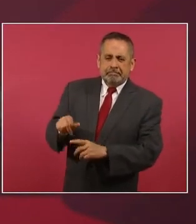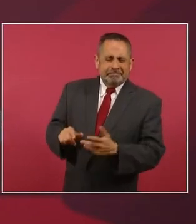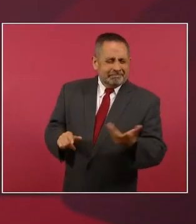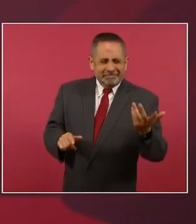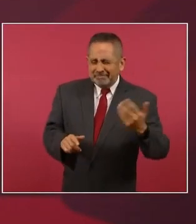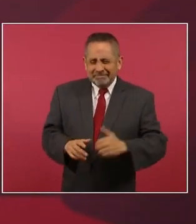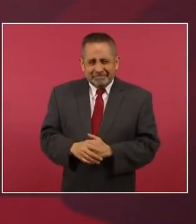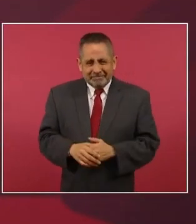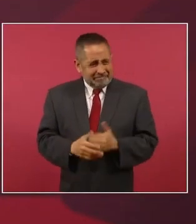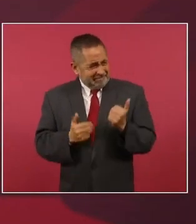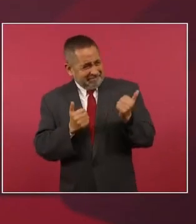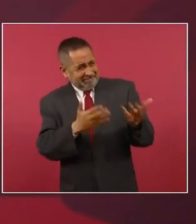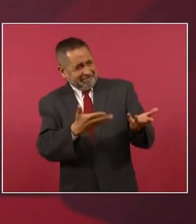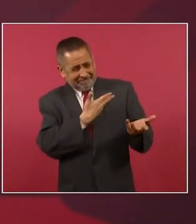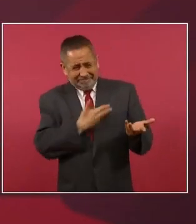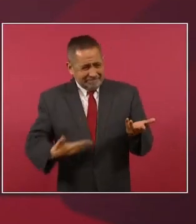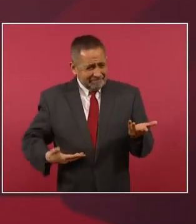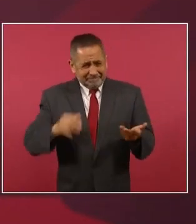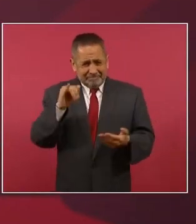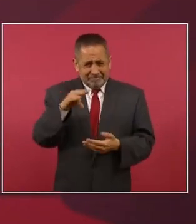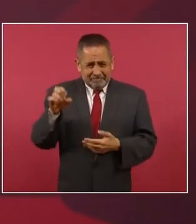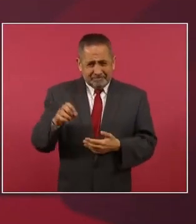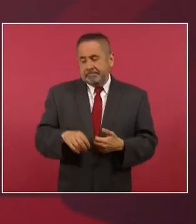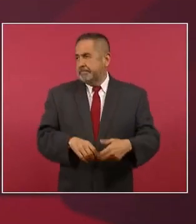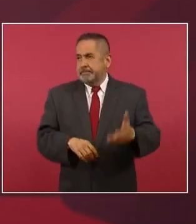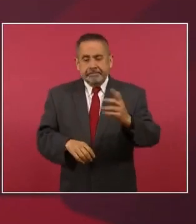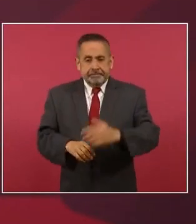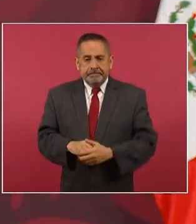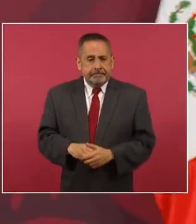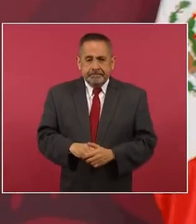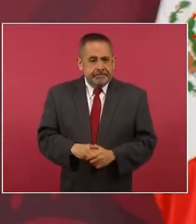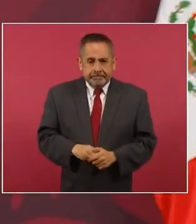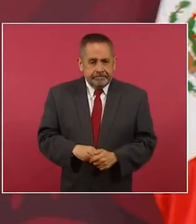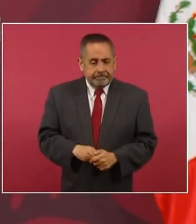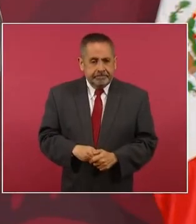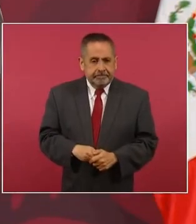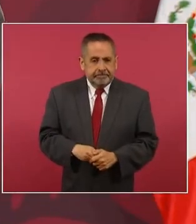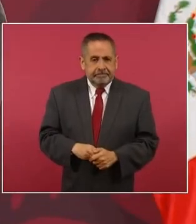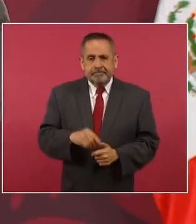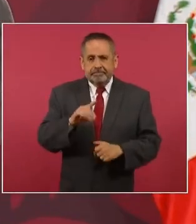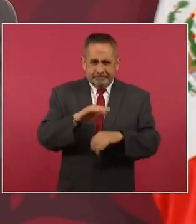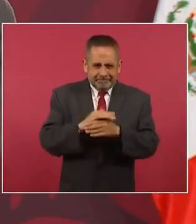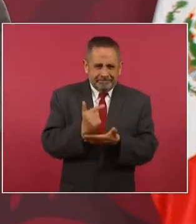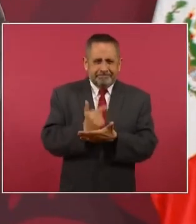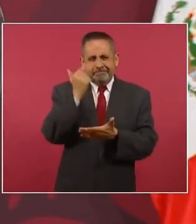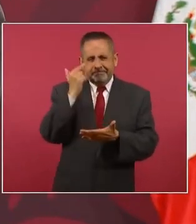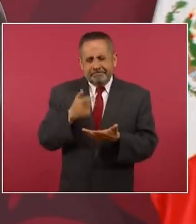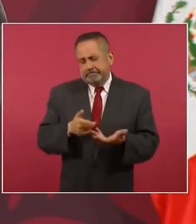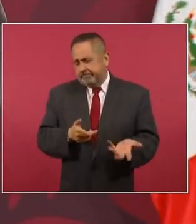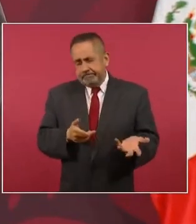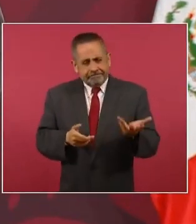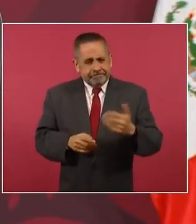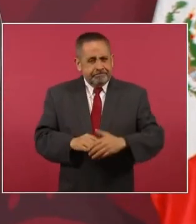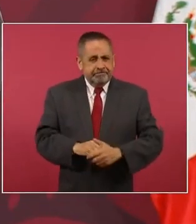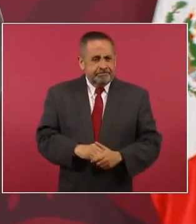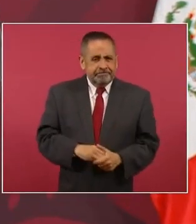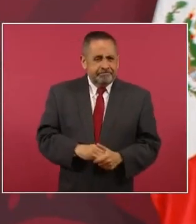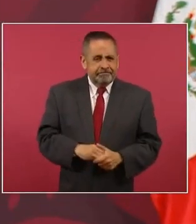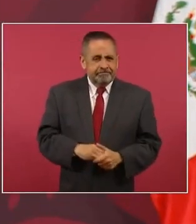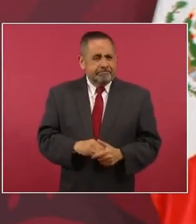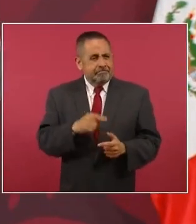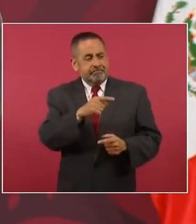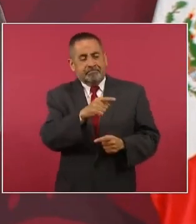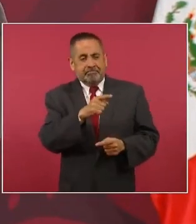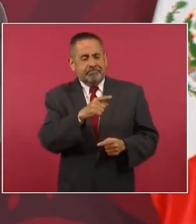¿Cómo va a estar de presidente? Pero les estoy hablando de algo grave, pero que no es nada